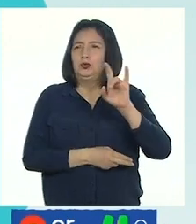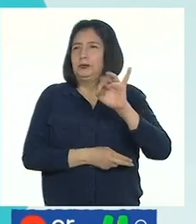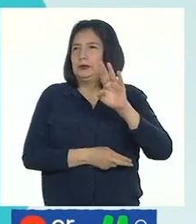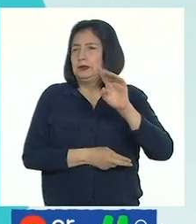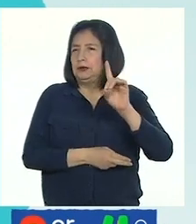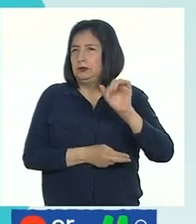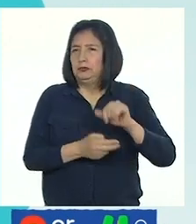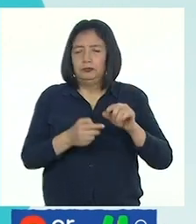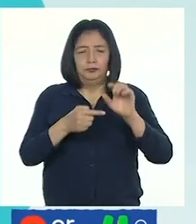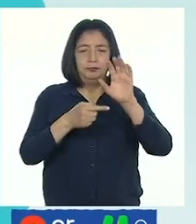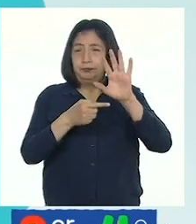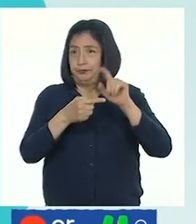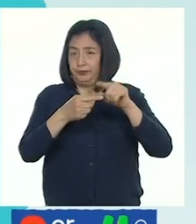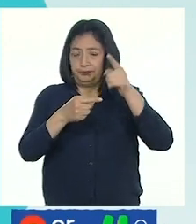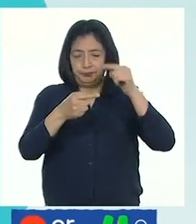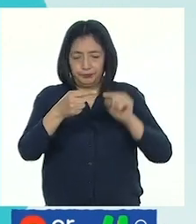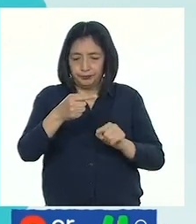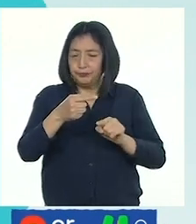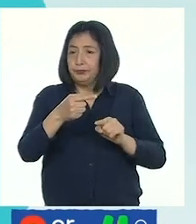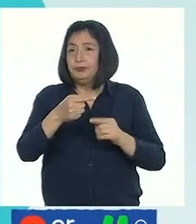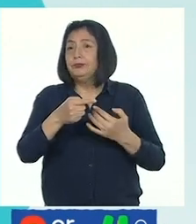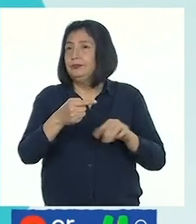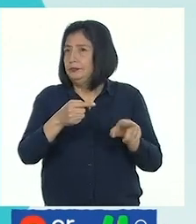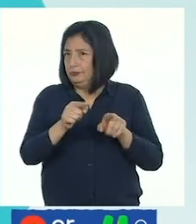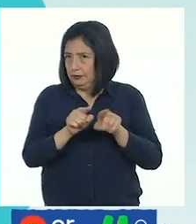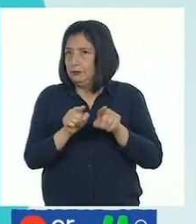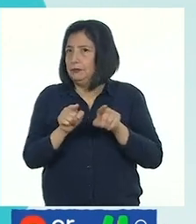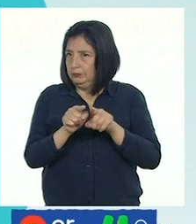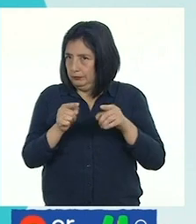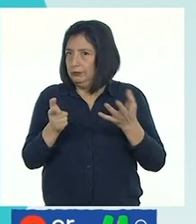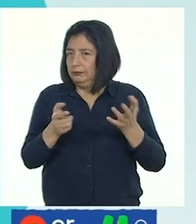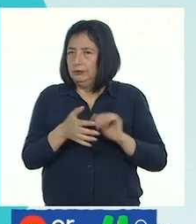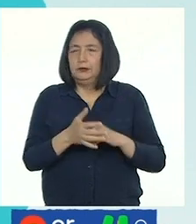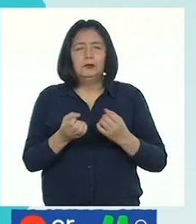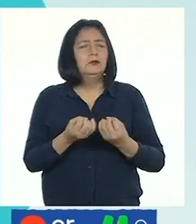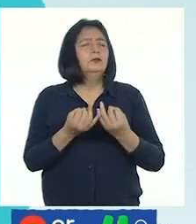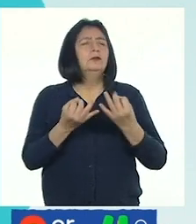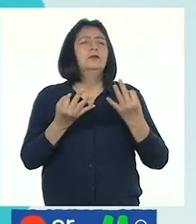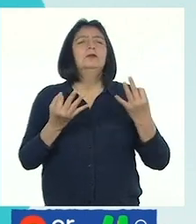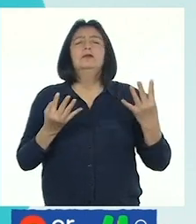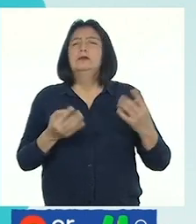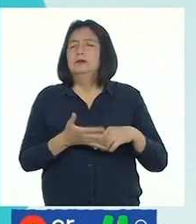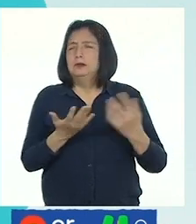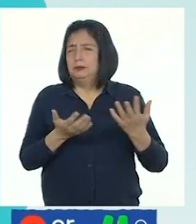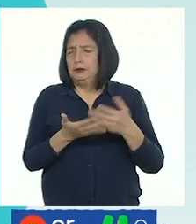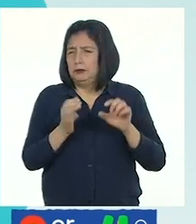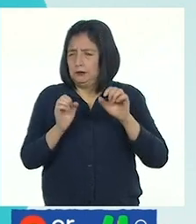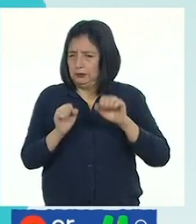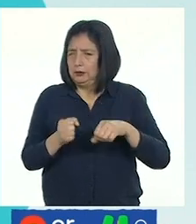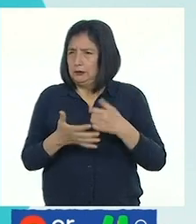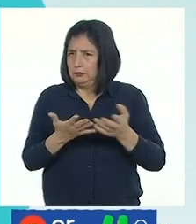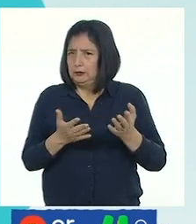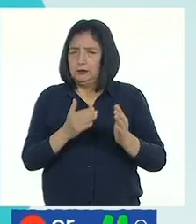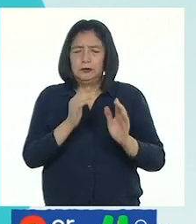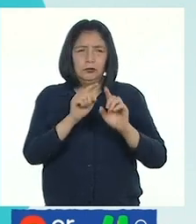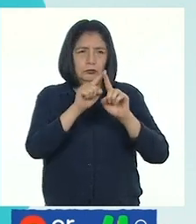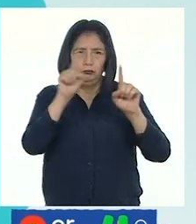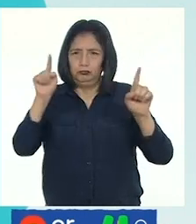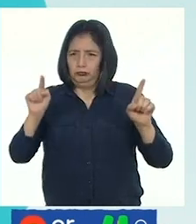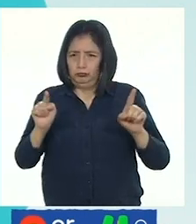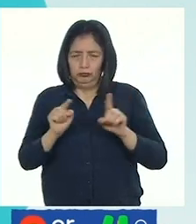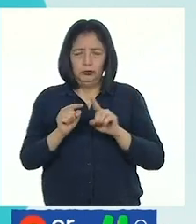numerador. Luego vieron que en la fracción también debía ir la cantidad de partes en que se dividió un